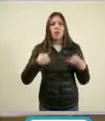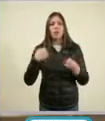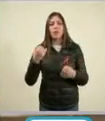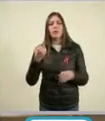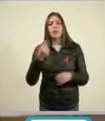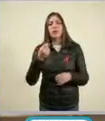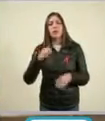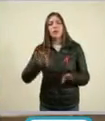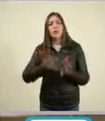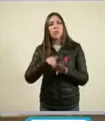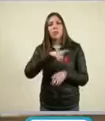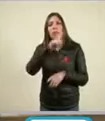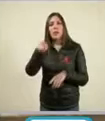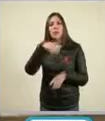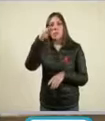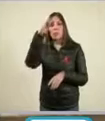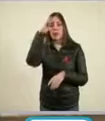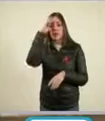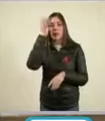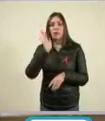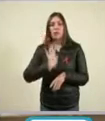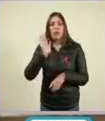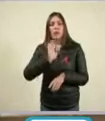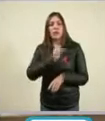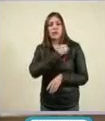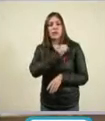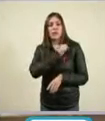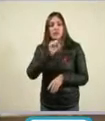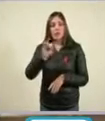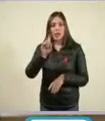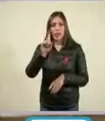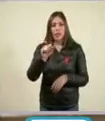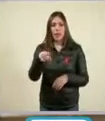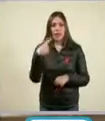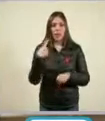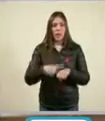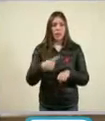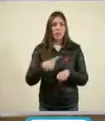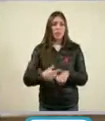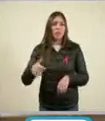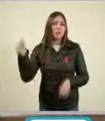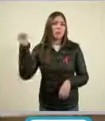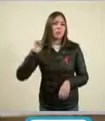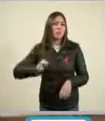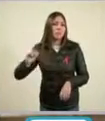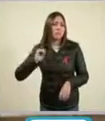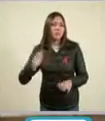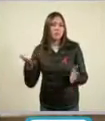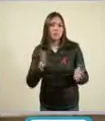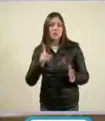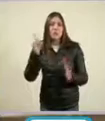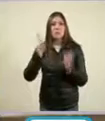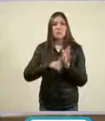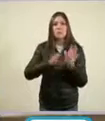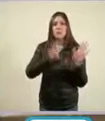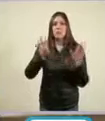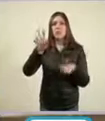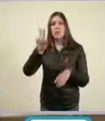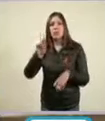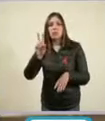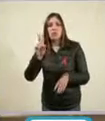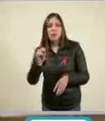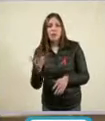adolescentes y los jóvenes consideran el SIDA como una enfermedad ochentera, una enfermedad de otra época